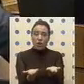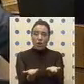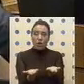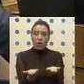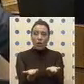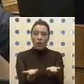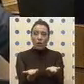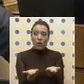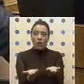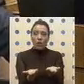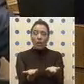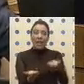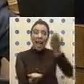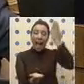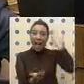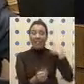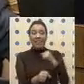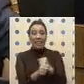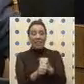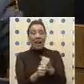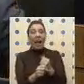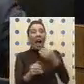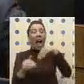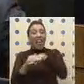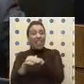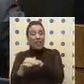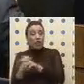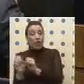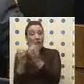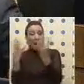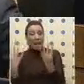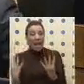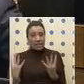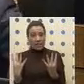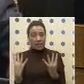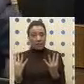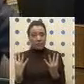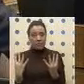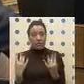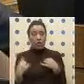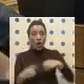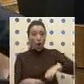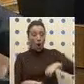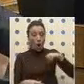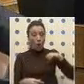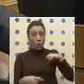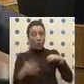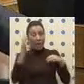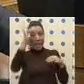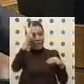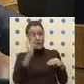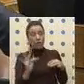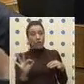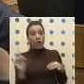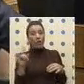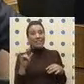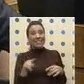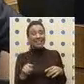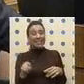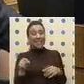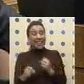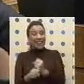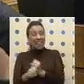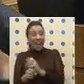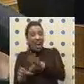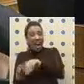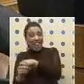hacer de nuestros servicios que antes trabajaban también al interior de las cárceles. Tengo el orgullo de decir que fui funcionario del FOSI cuando el FOSI trabajaba al